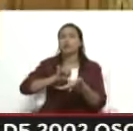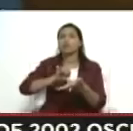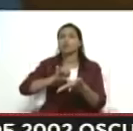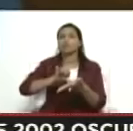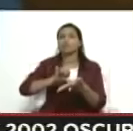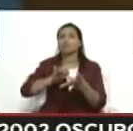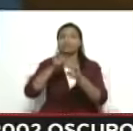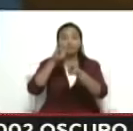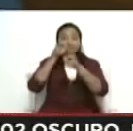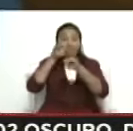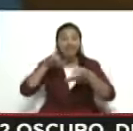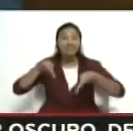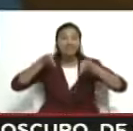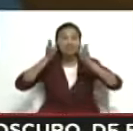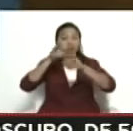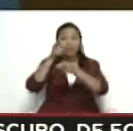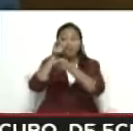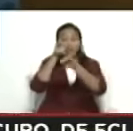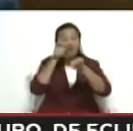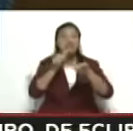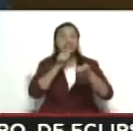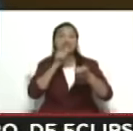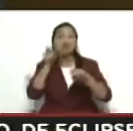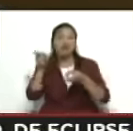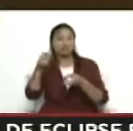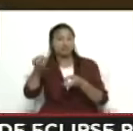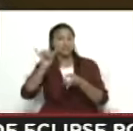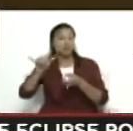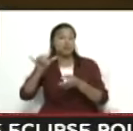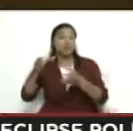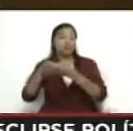Francotiradores puestos por ellos.